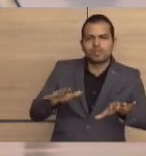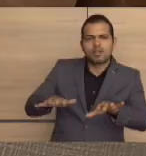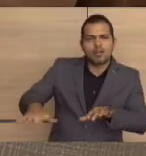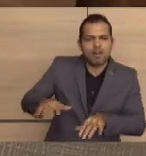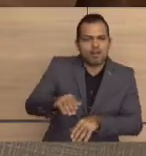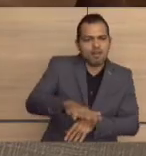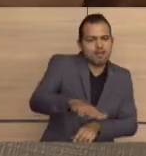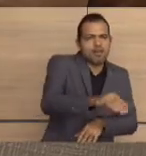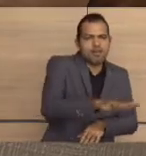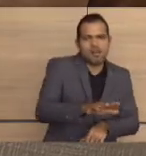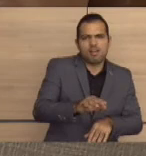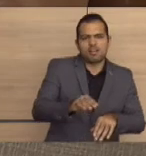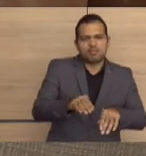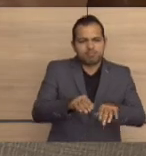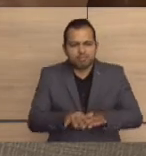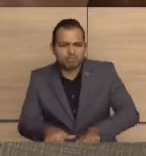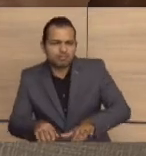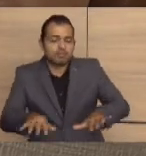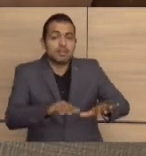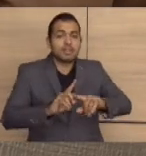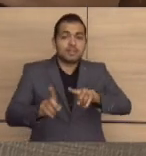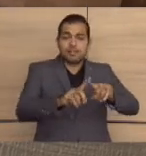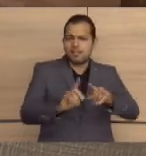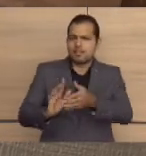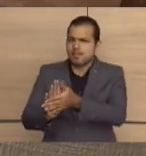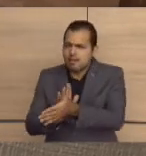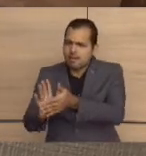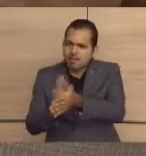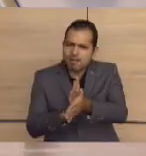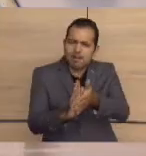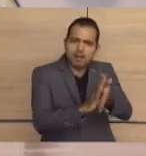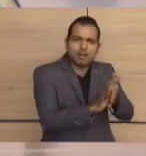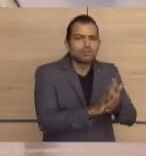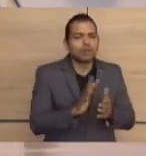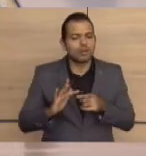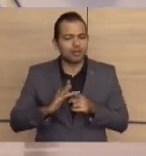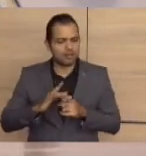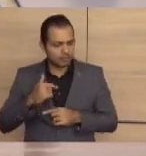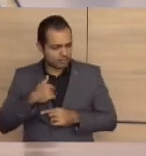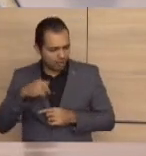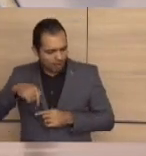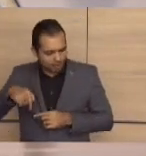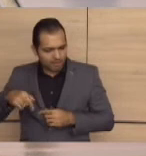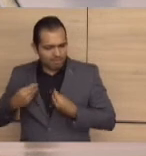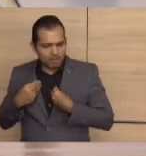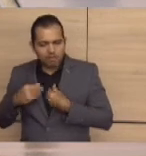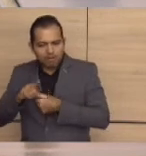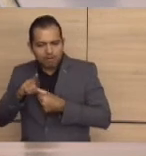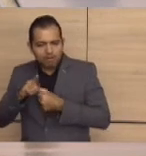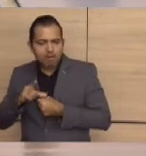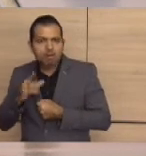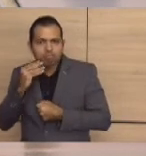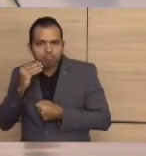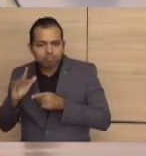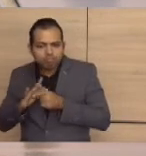las narrativas, pero son narrativas construidas desde lo local. ¿Y cómo hacemos para no contar la